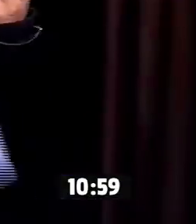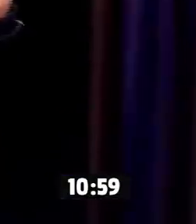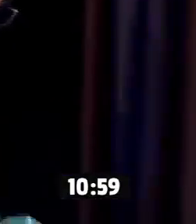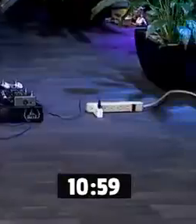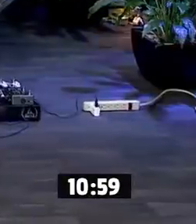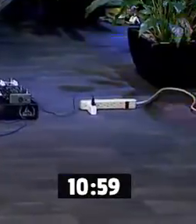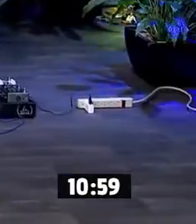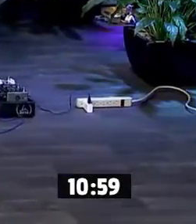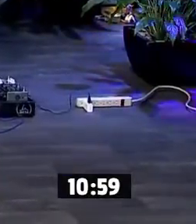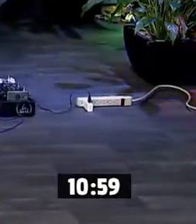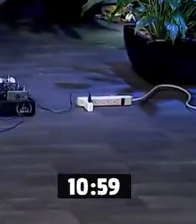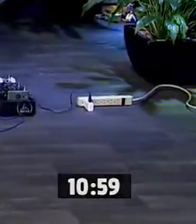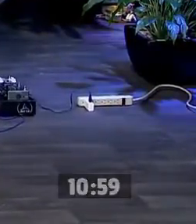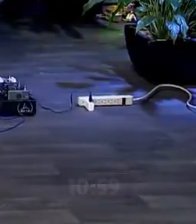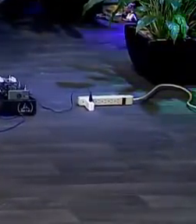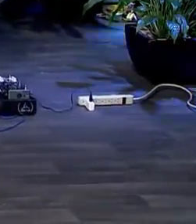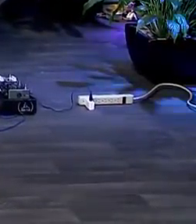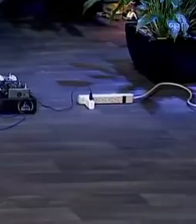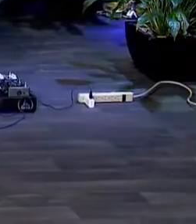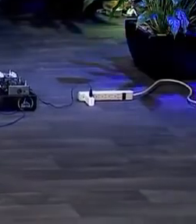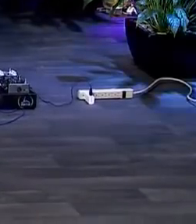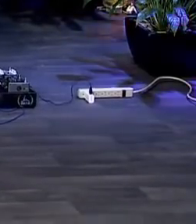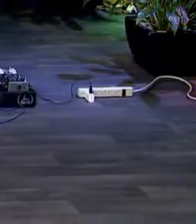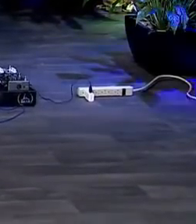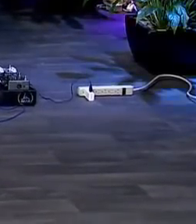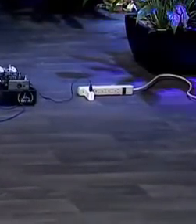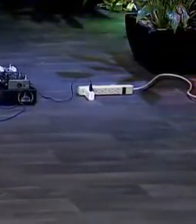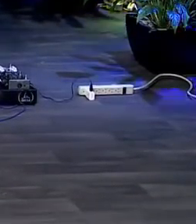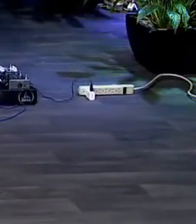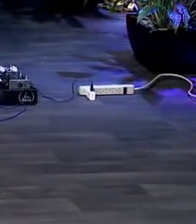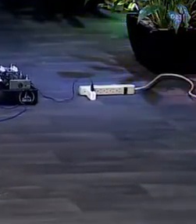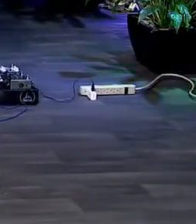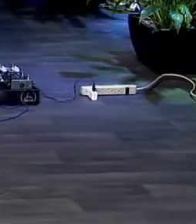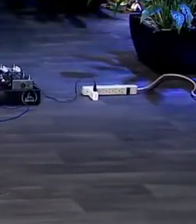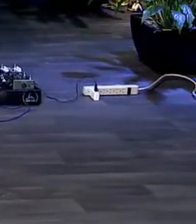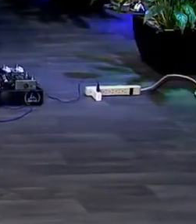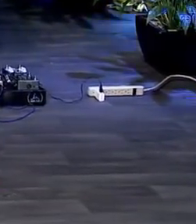Abre tus alas y vuela